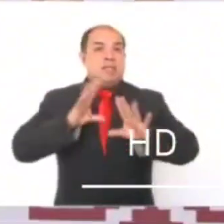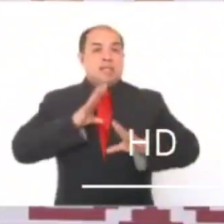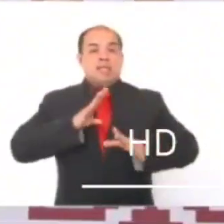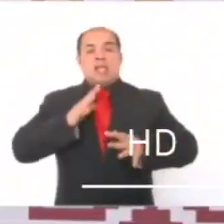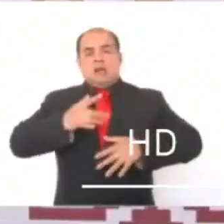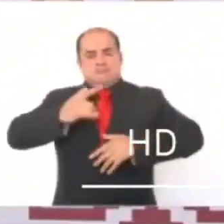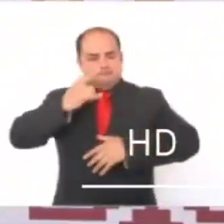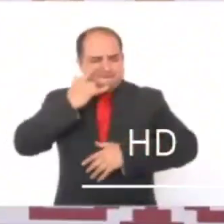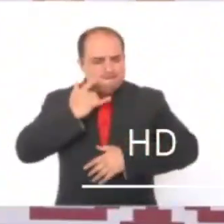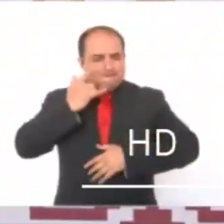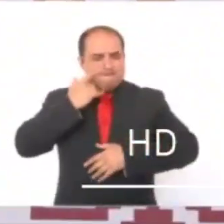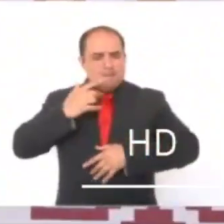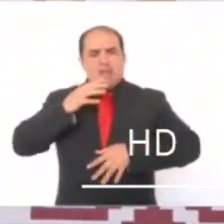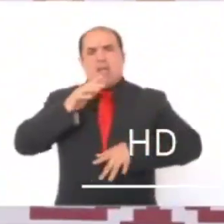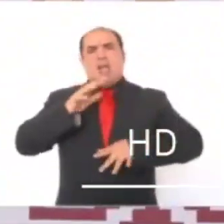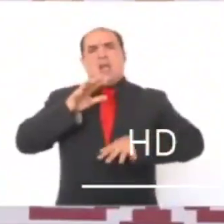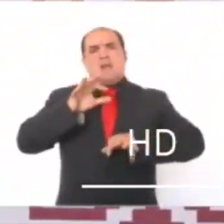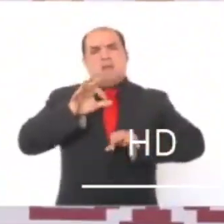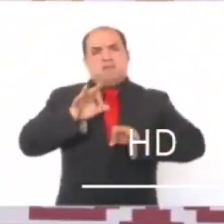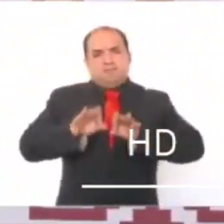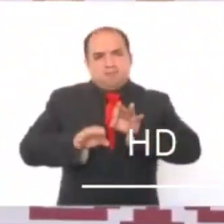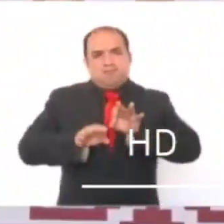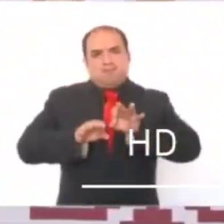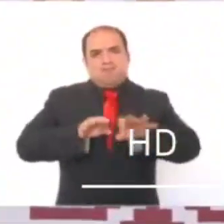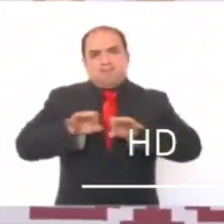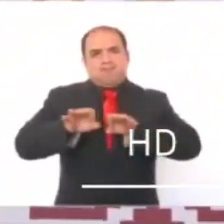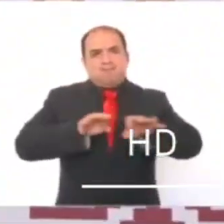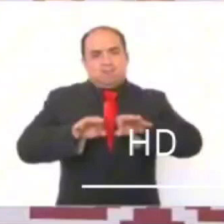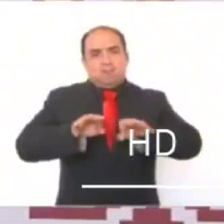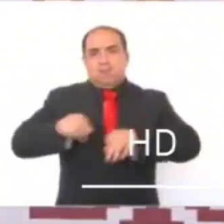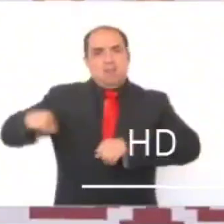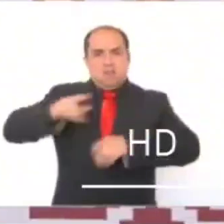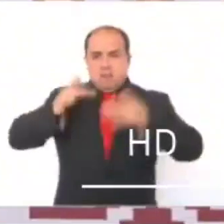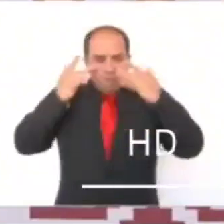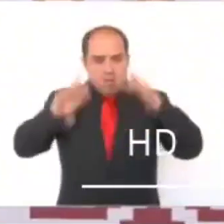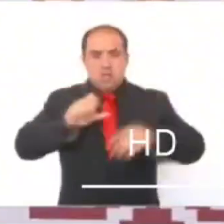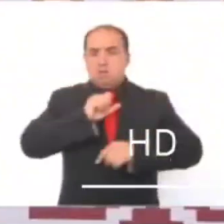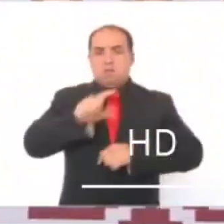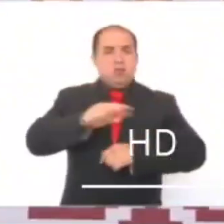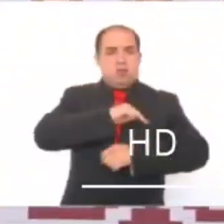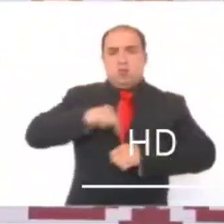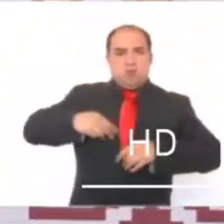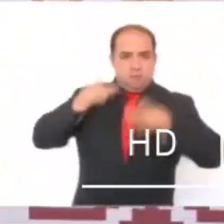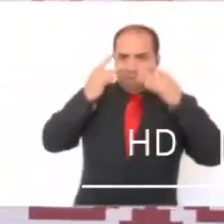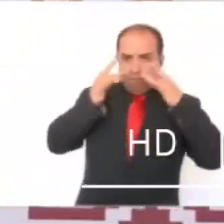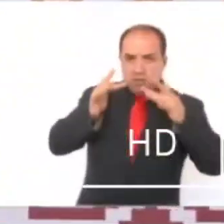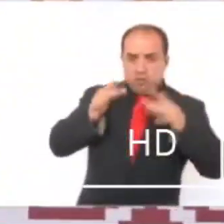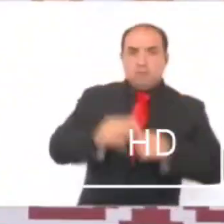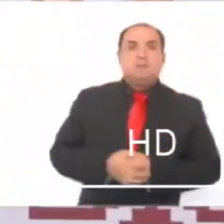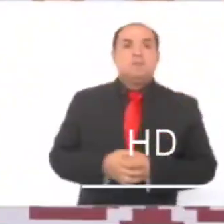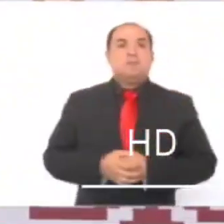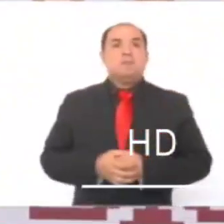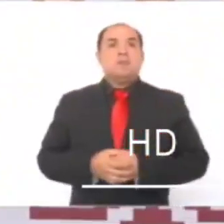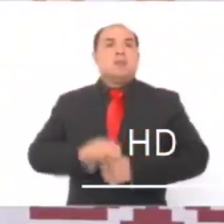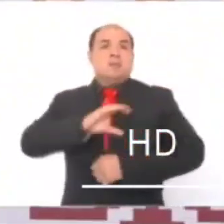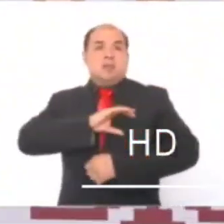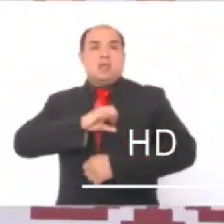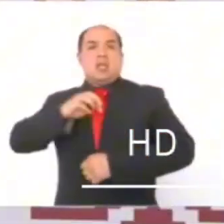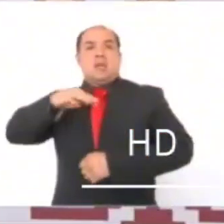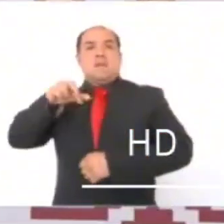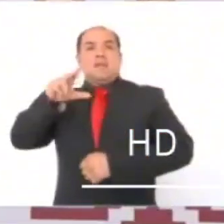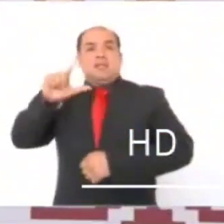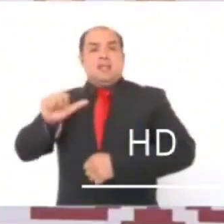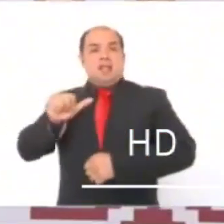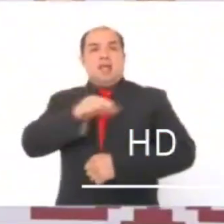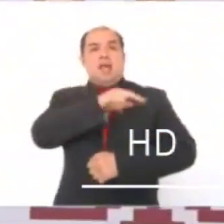camino, no se han rendido y nosotras no nos hemos rendido. A mis queridas Marcela Fuente,